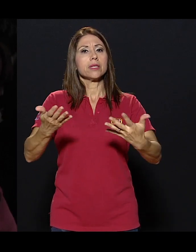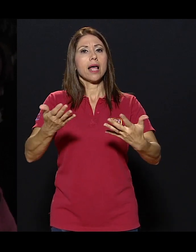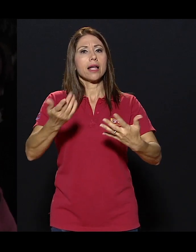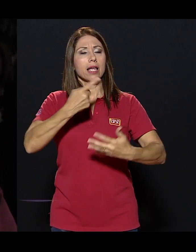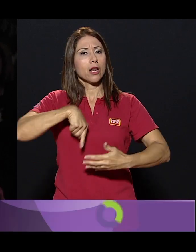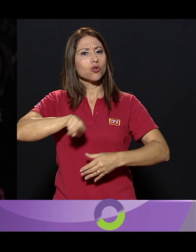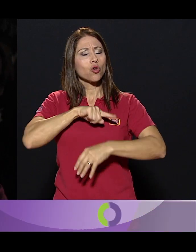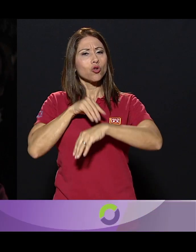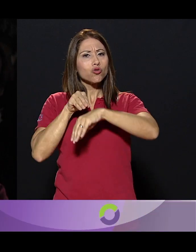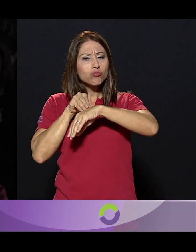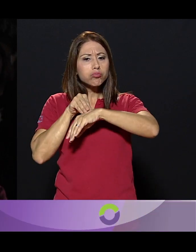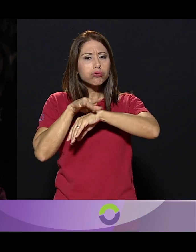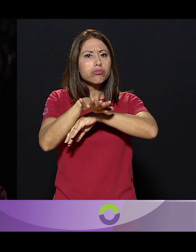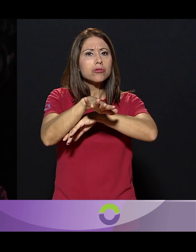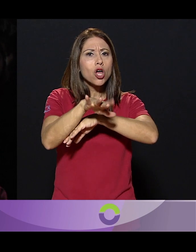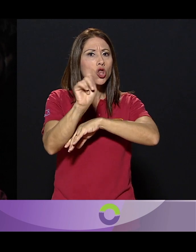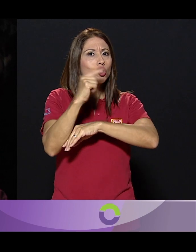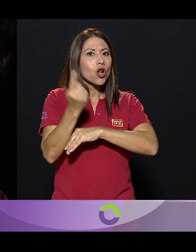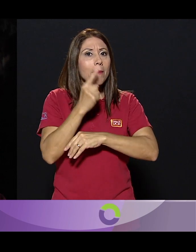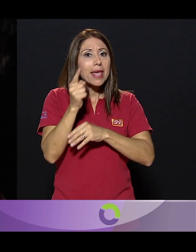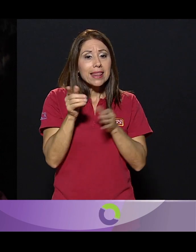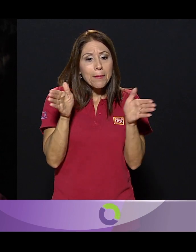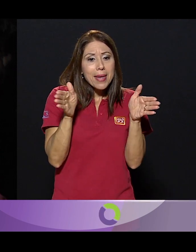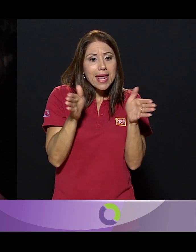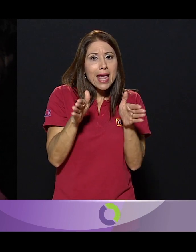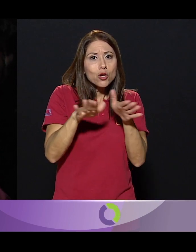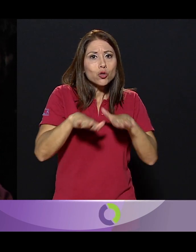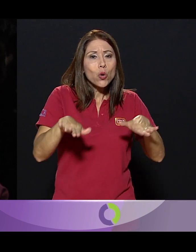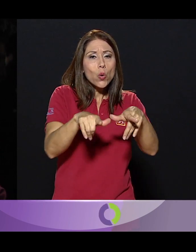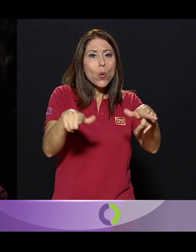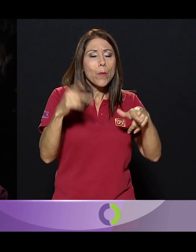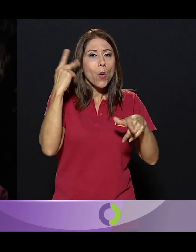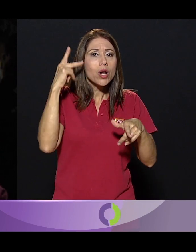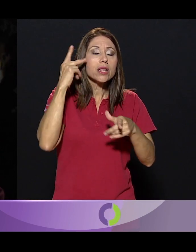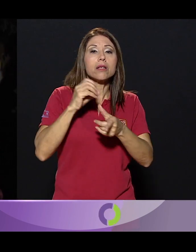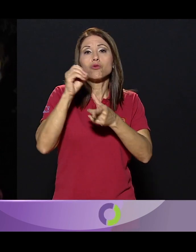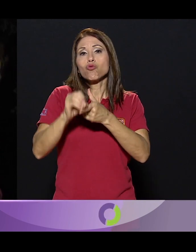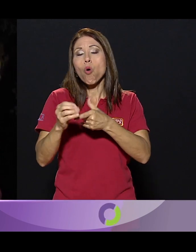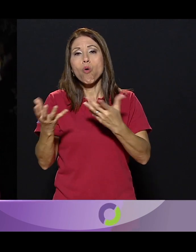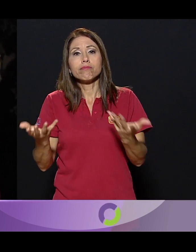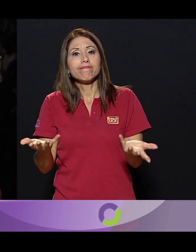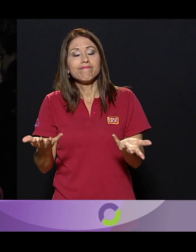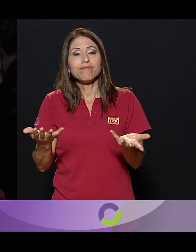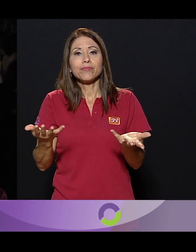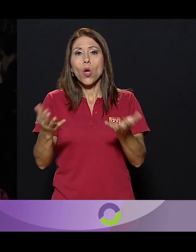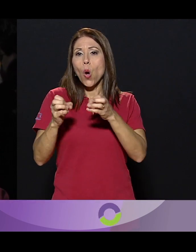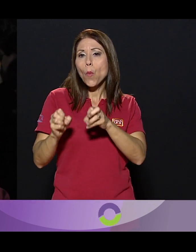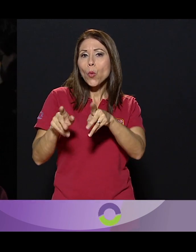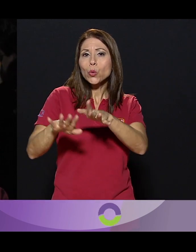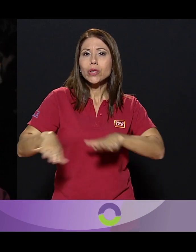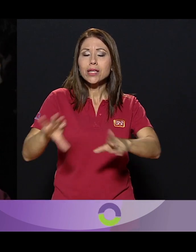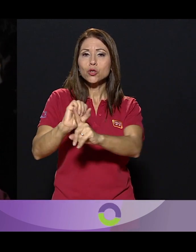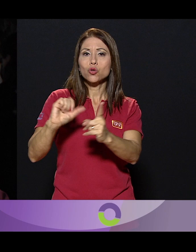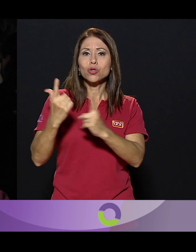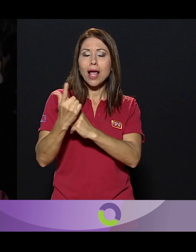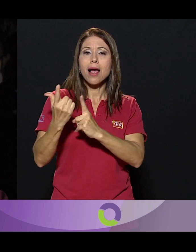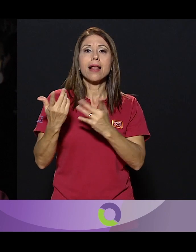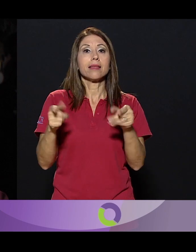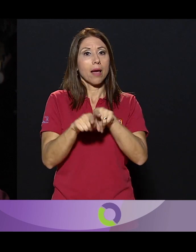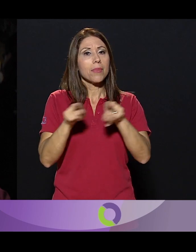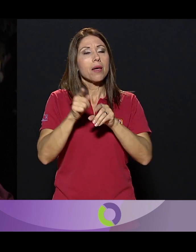nos permitan, por supuesto, digamos, calar no solo en los pequeños espacios políticos en los que se pueda incidir o los